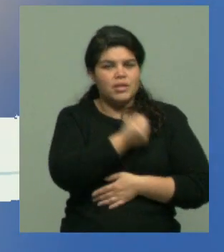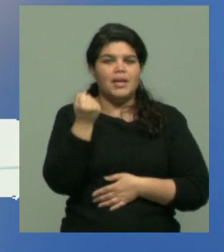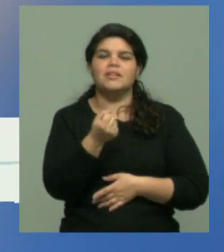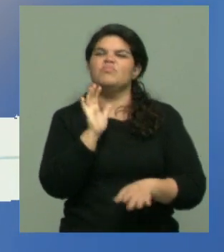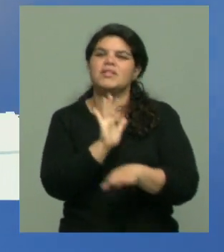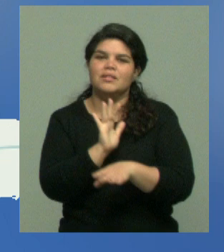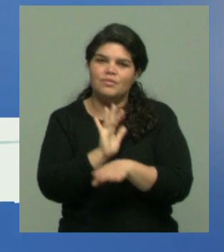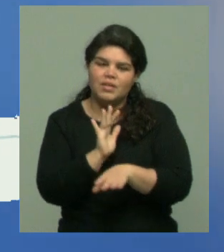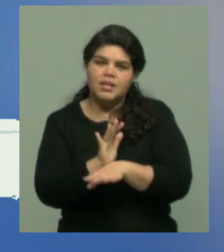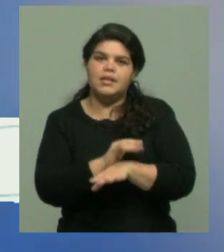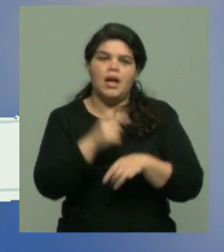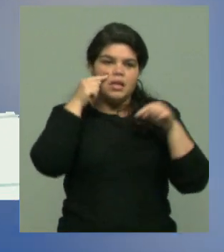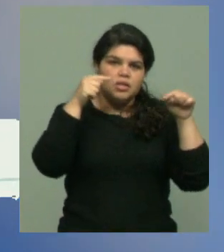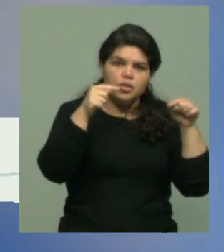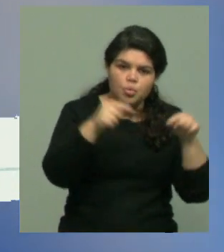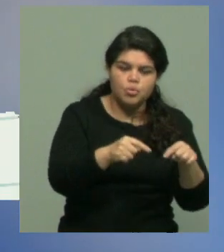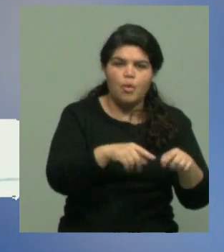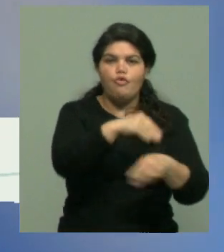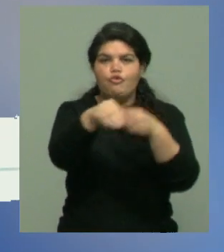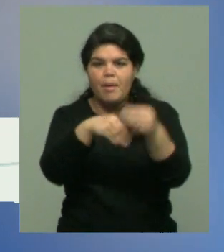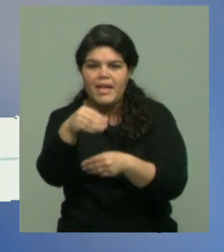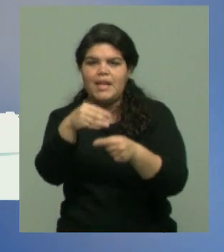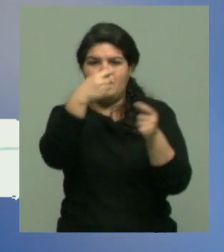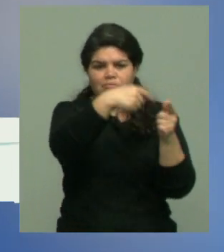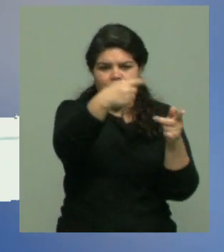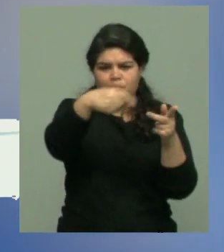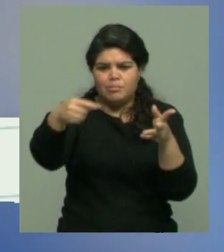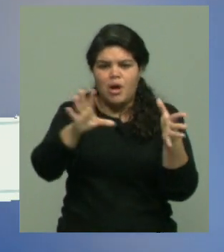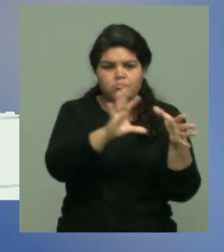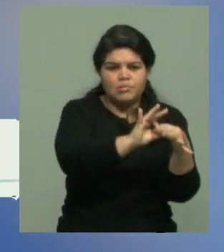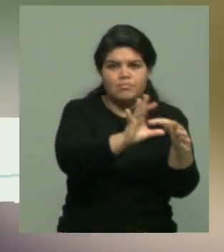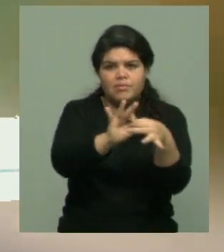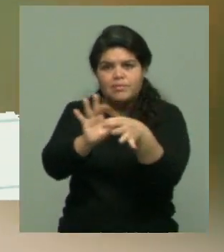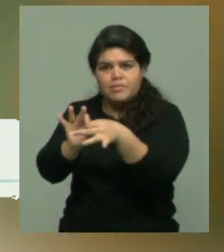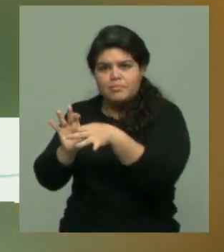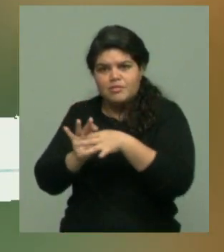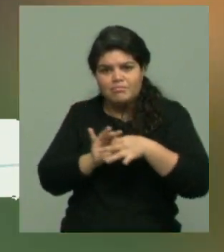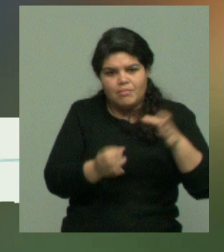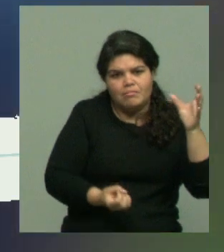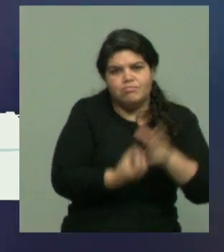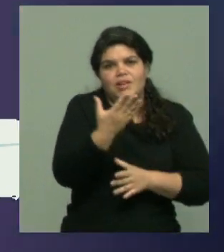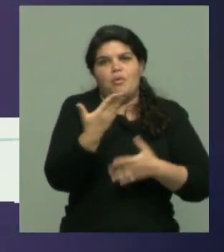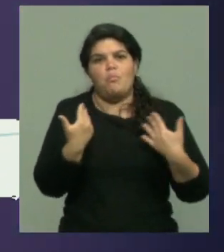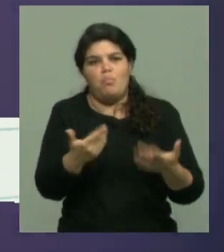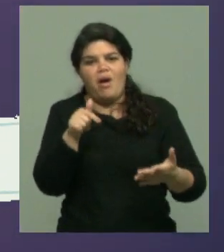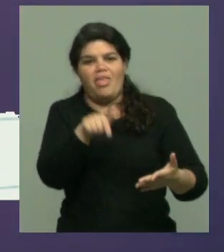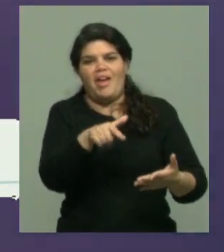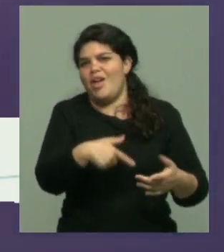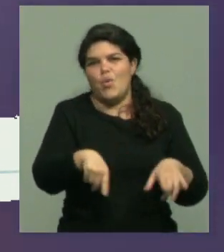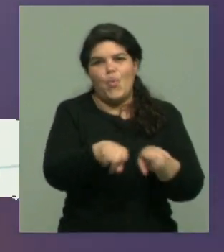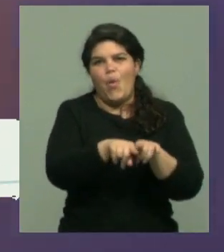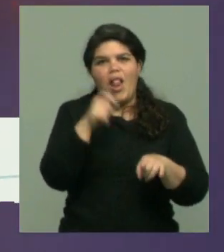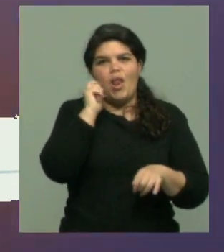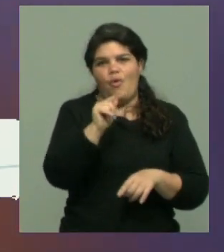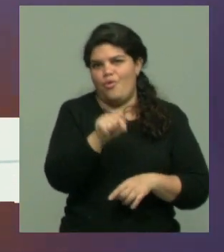combinación de distintas instituciones, de la familia y demás, que se conjugan para que esto se pueda dar. Sin duda, es fundamental, ¿no?